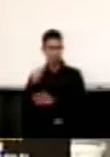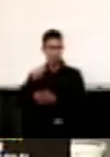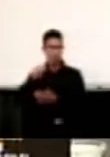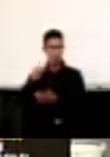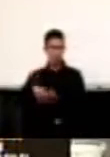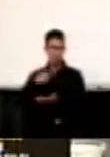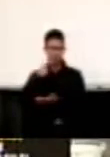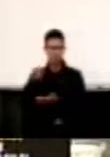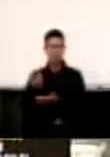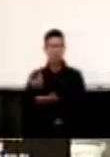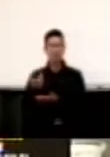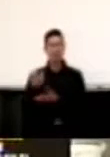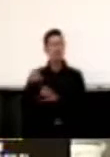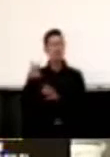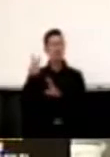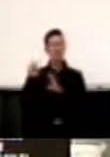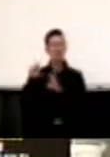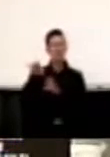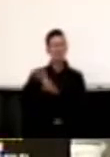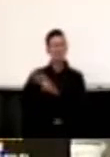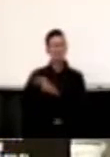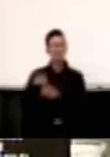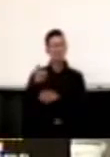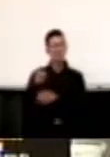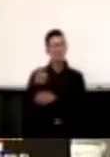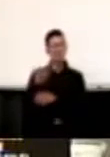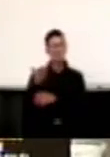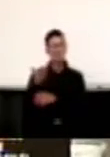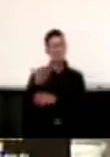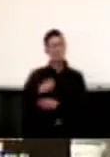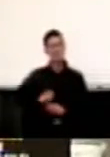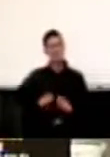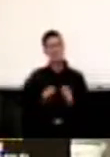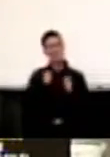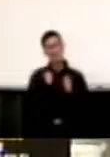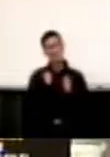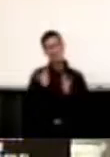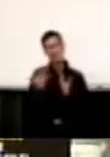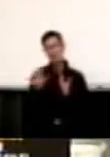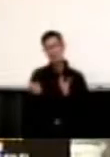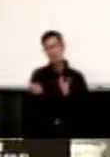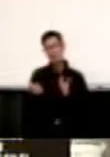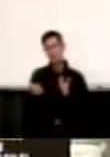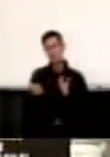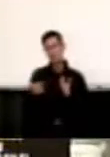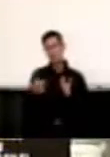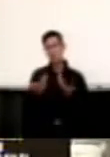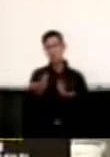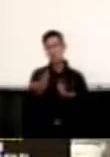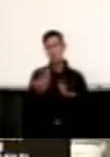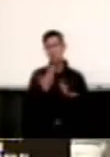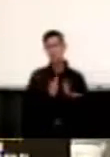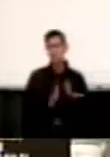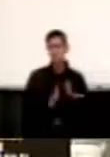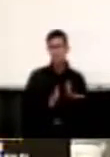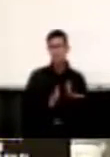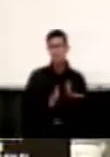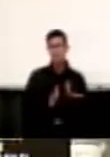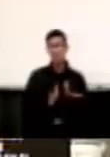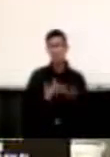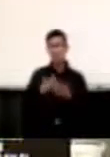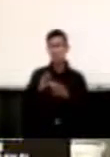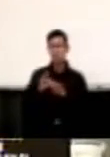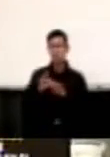es que tenemos que ver la democracia como una forma de vida, una forma de vida en la que yo me conduzco con